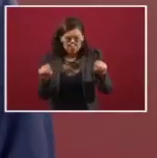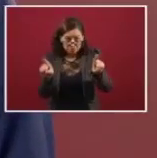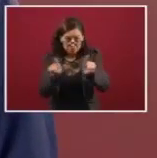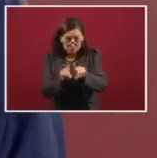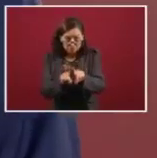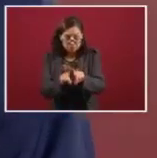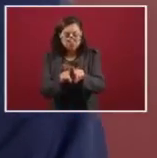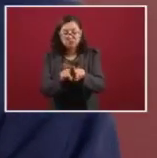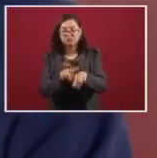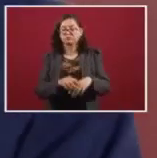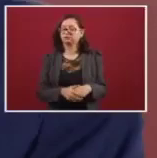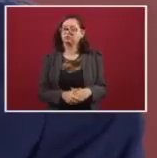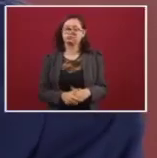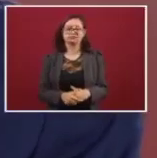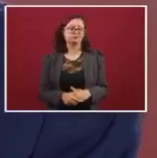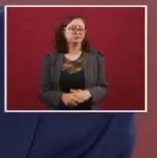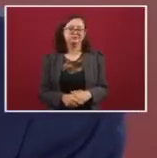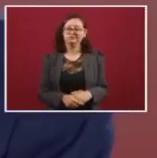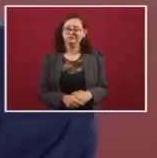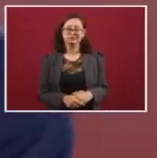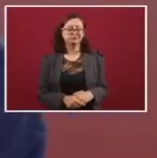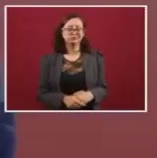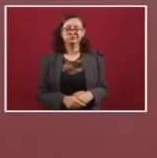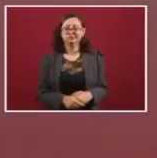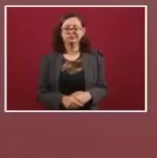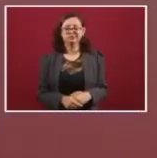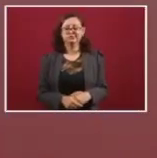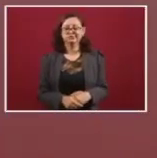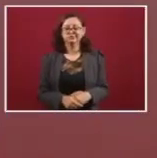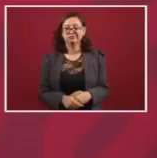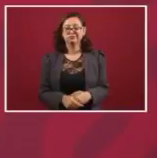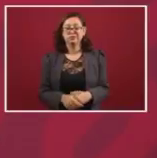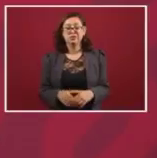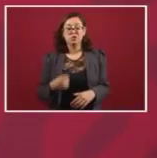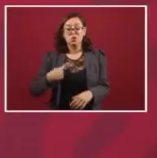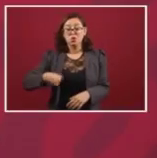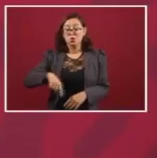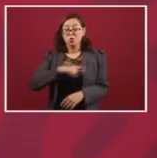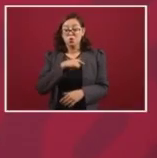Porque nosotros ya no vamos a utilizar solo